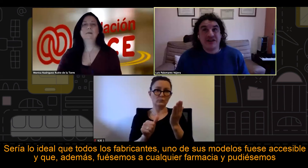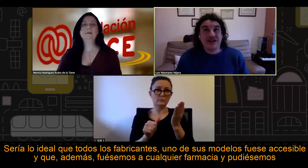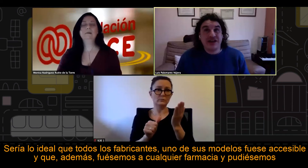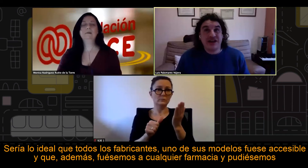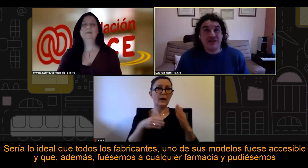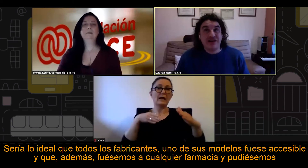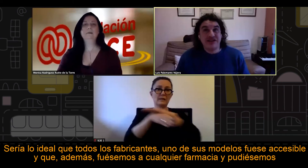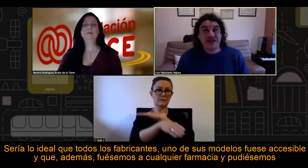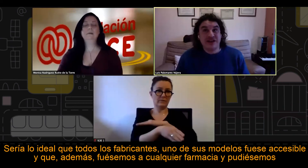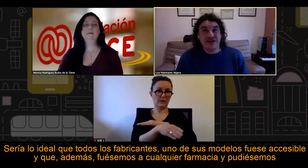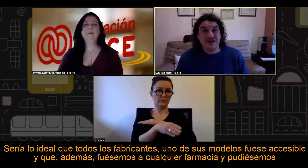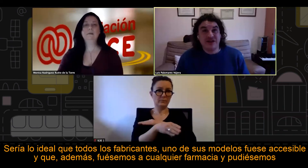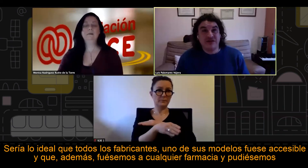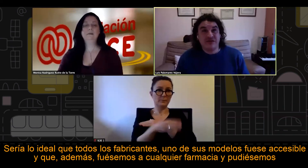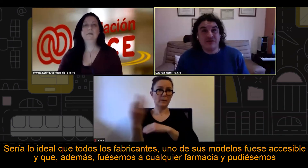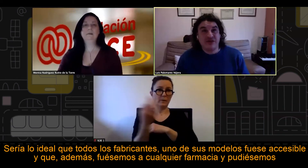y que además